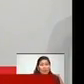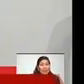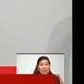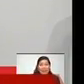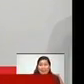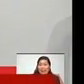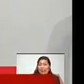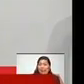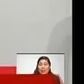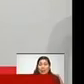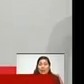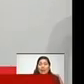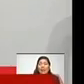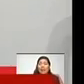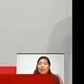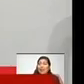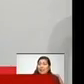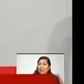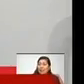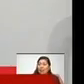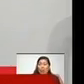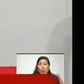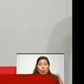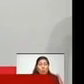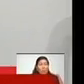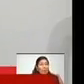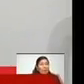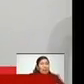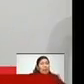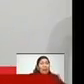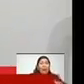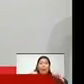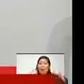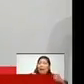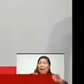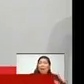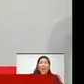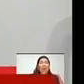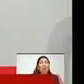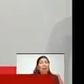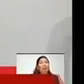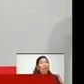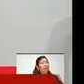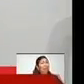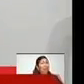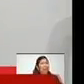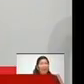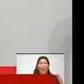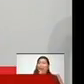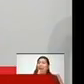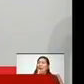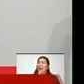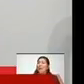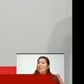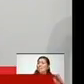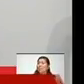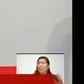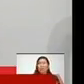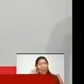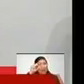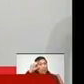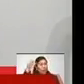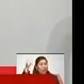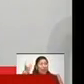actuando, se está permitiendo que sigan estas agrupaciones marchando con libertad y tranquilidad, haciendo alusión y vivas a